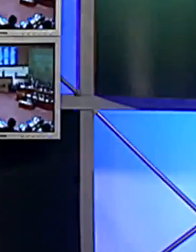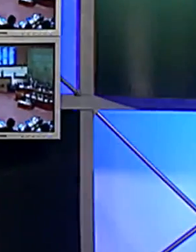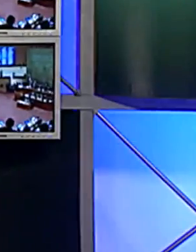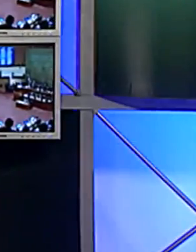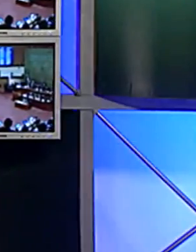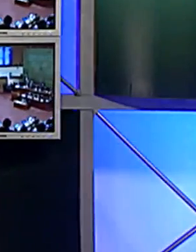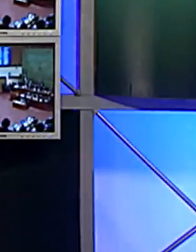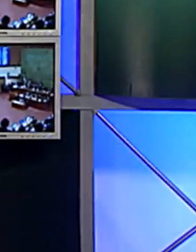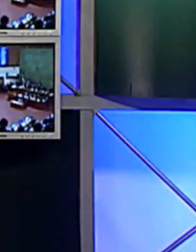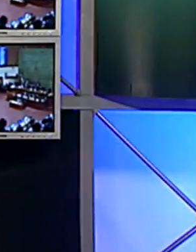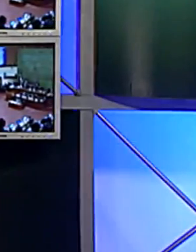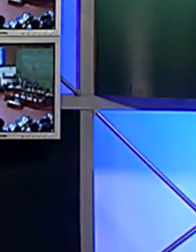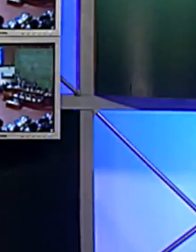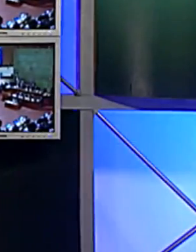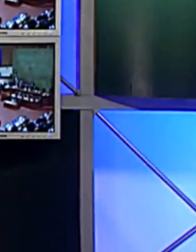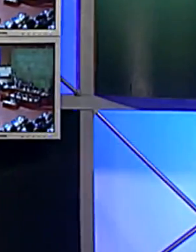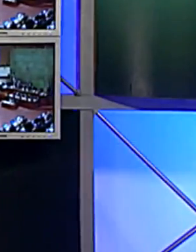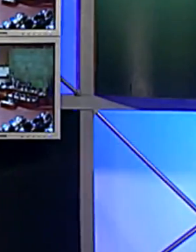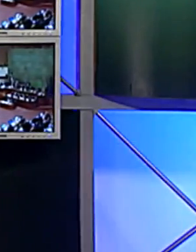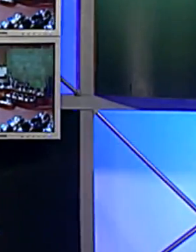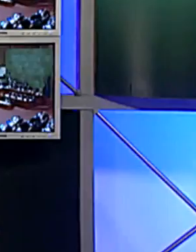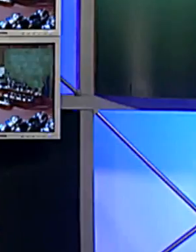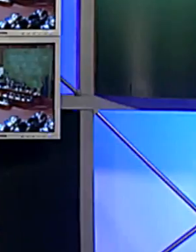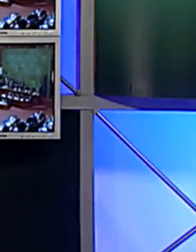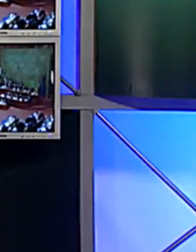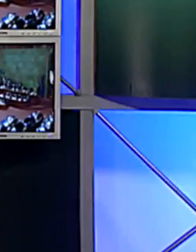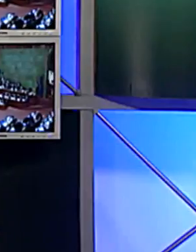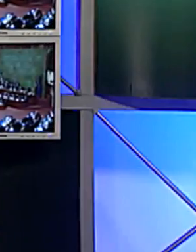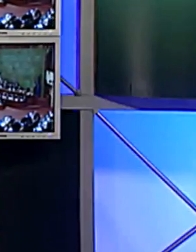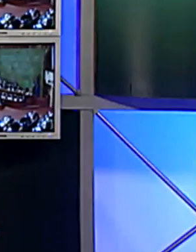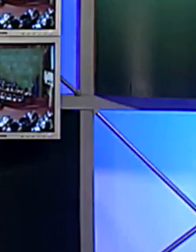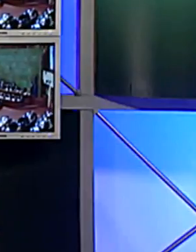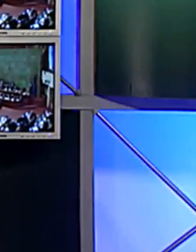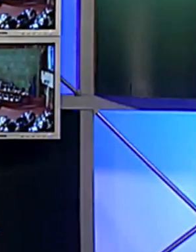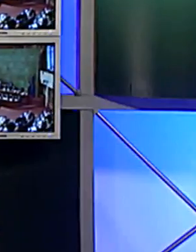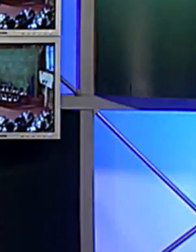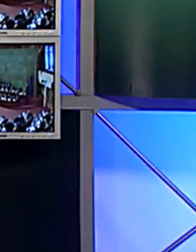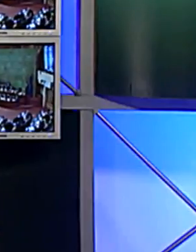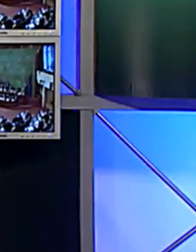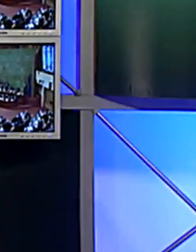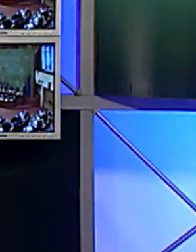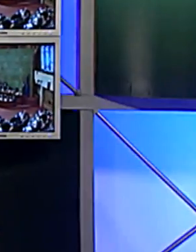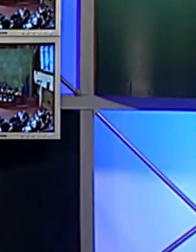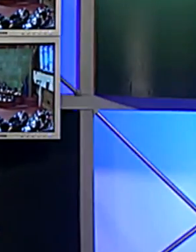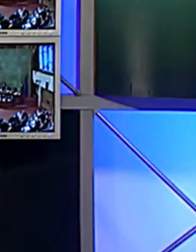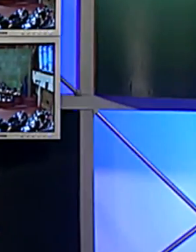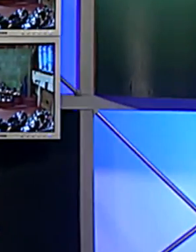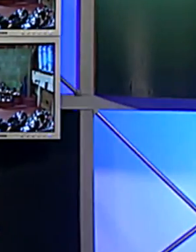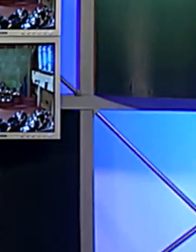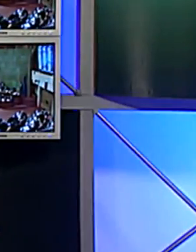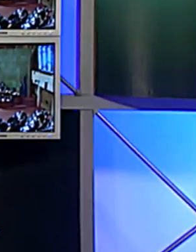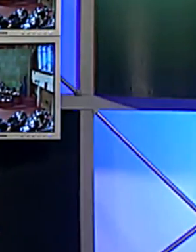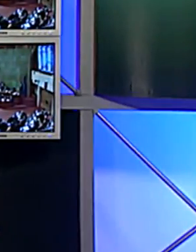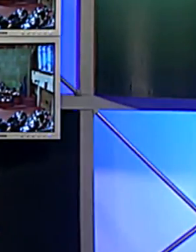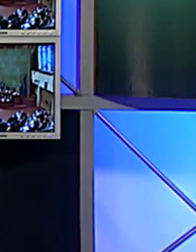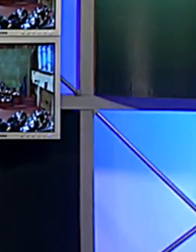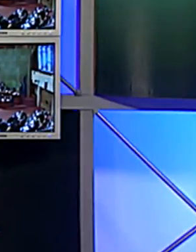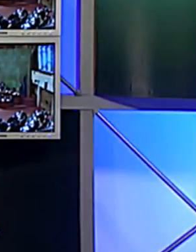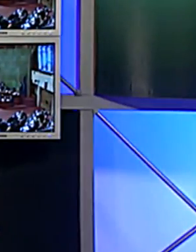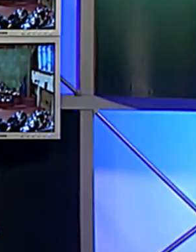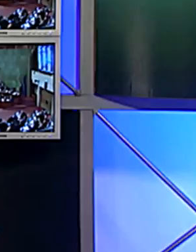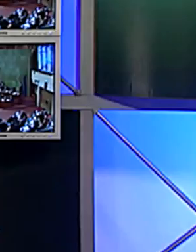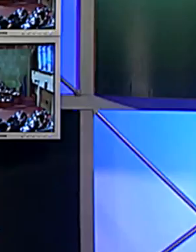la intervención del diputado Alberto Robles que desde el año 2002 representa las comunas de Alto del Carmen Caldera Feirina